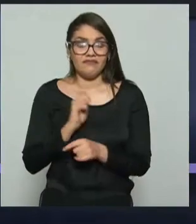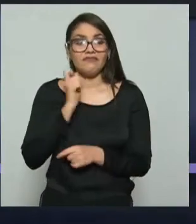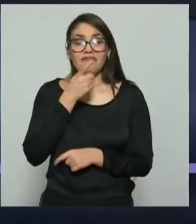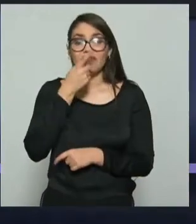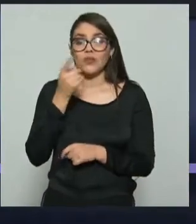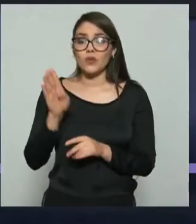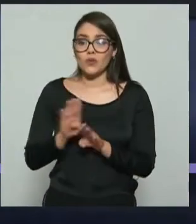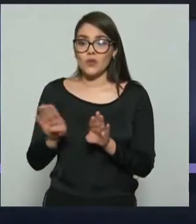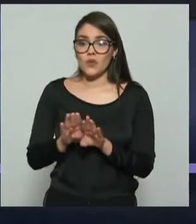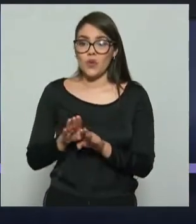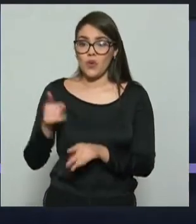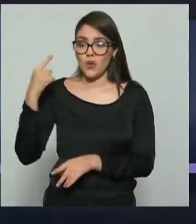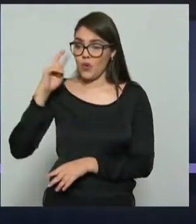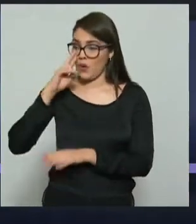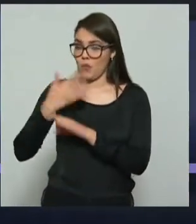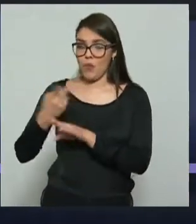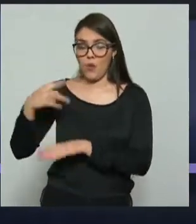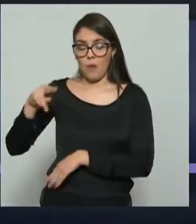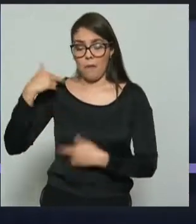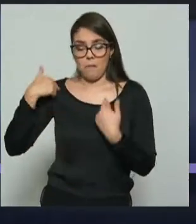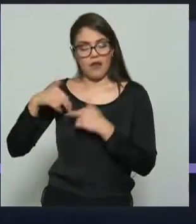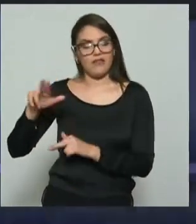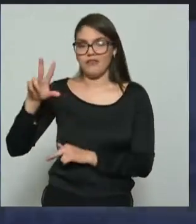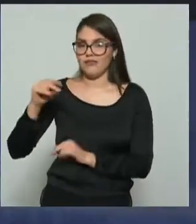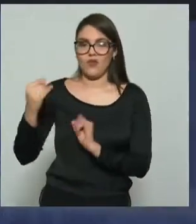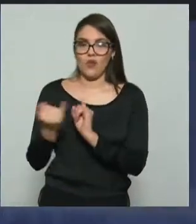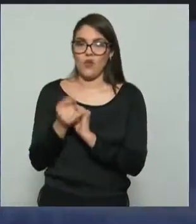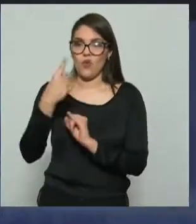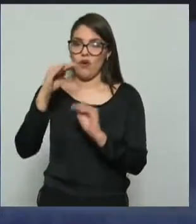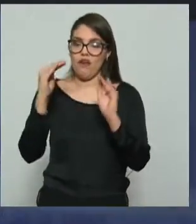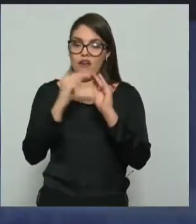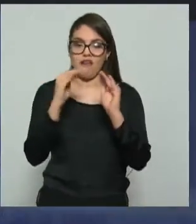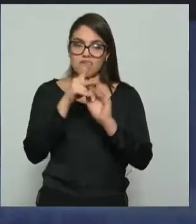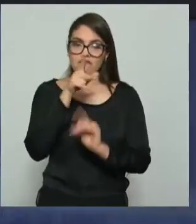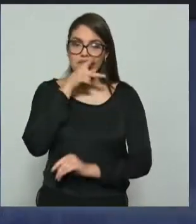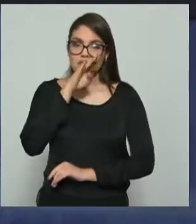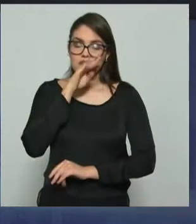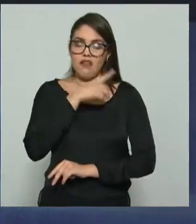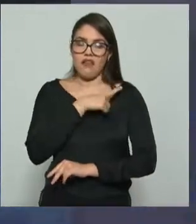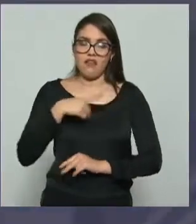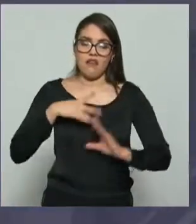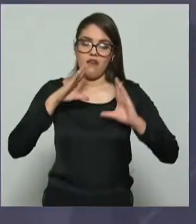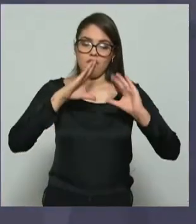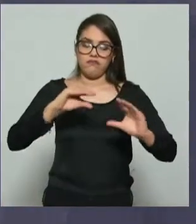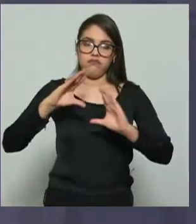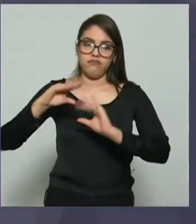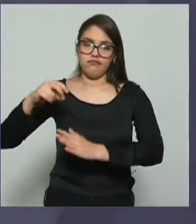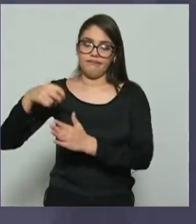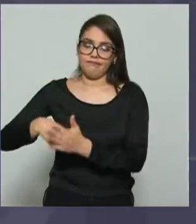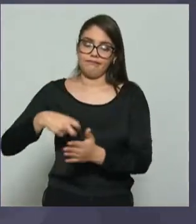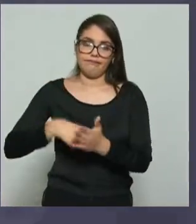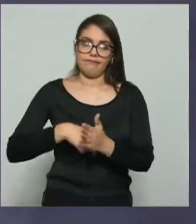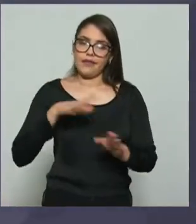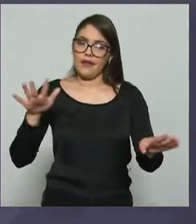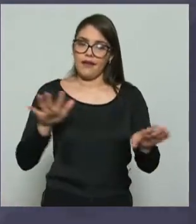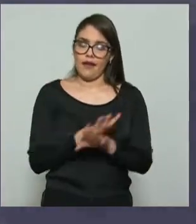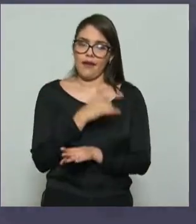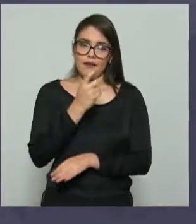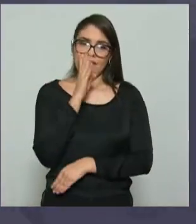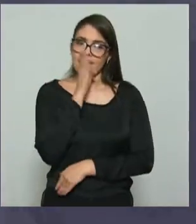formación que no solo corresponde a los maestros y a las escuelas. Esa formación viene desde casa y habrá que buscar la forma de cambiar esta